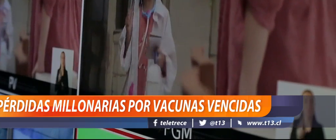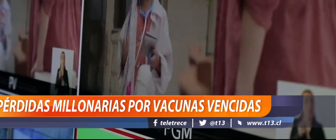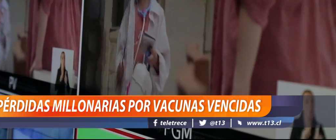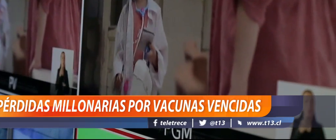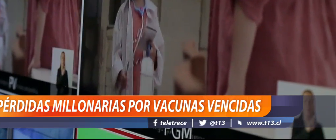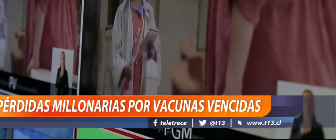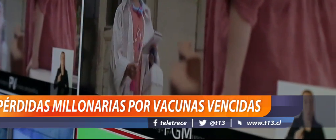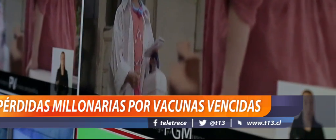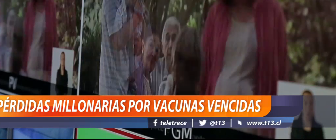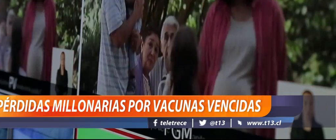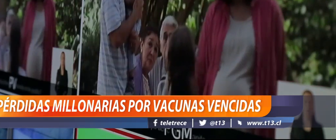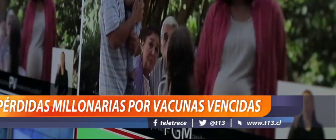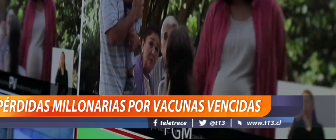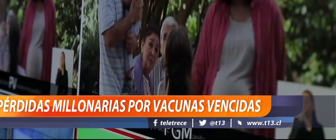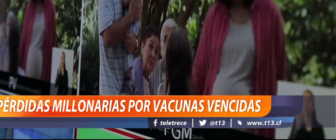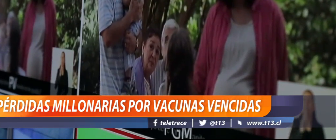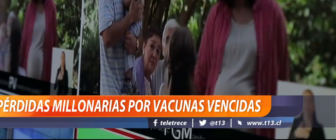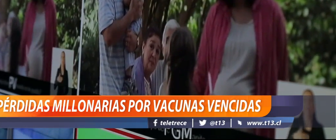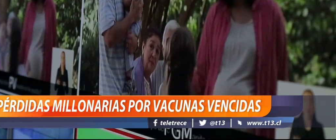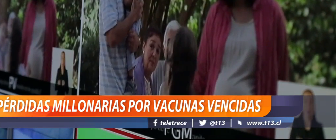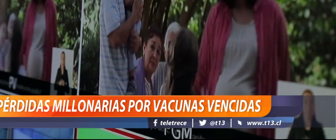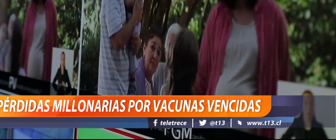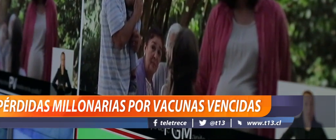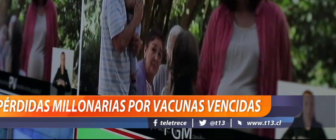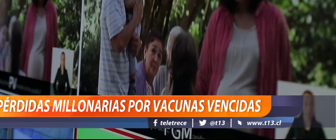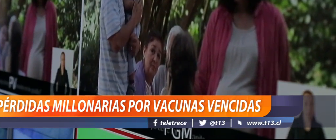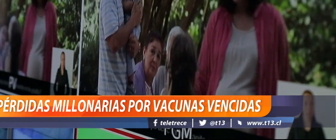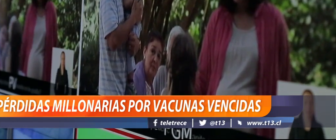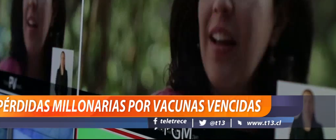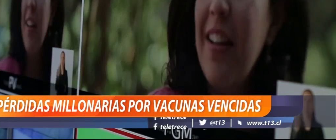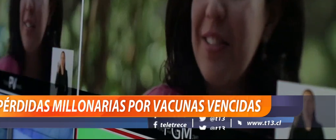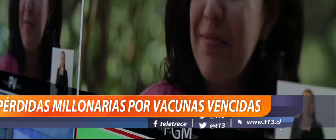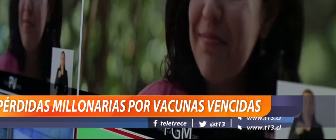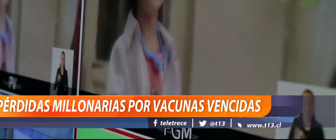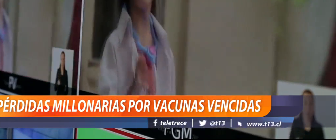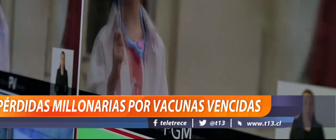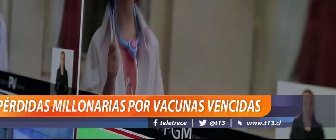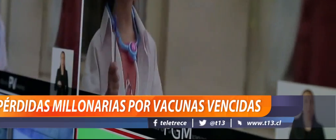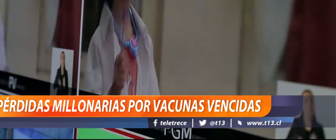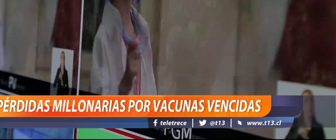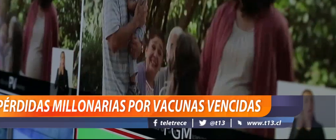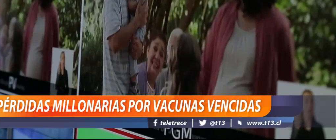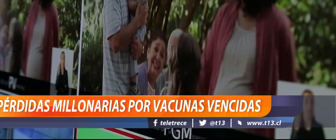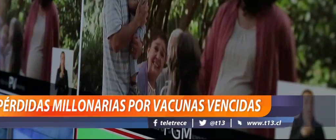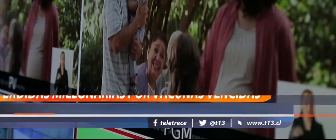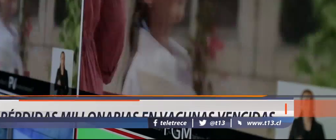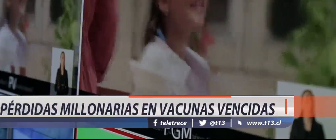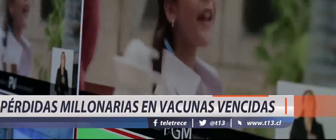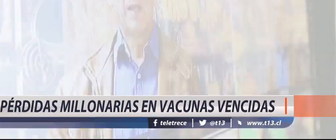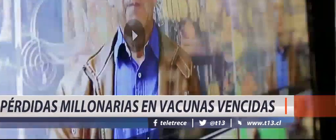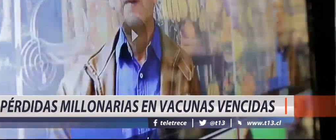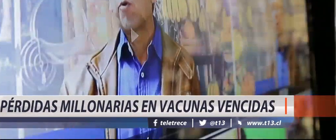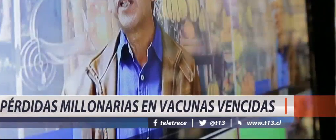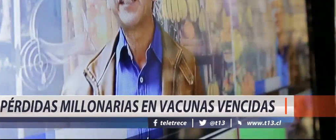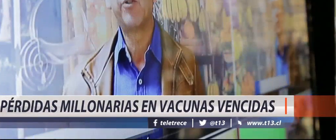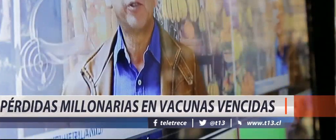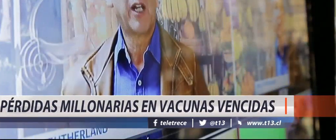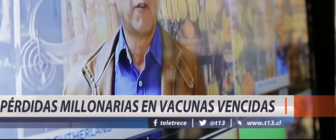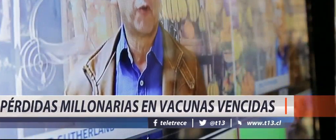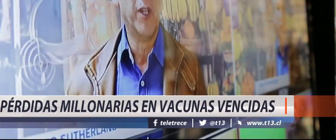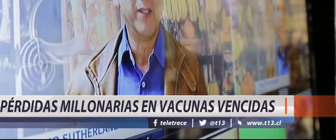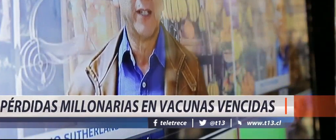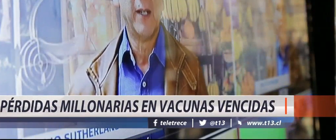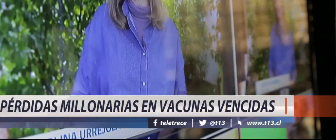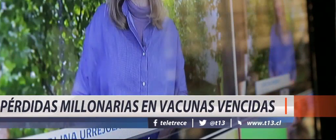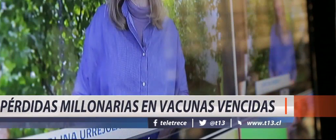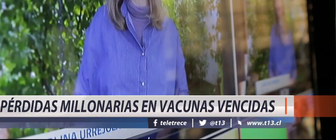proteger grupos de riesgo de enfermedades, que suman niños, mujeres embarazadas o adultos mayores. Vacúnate contra